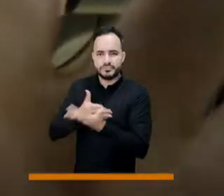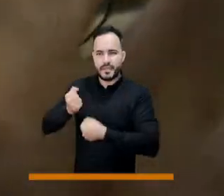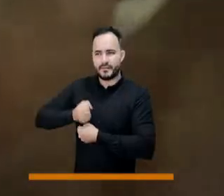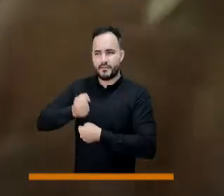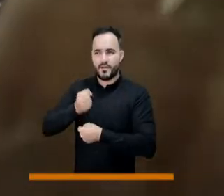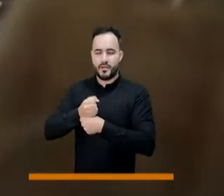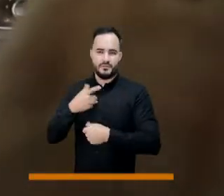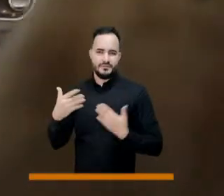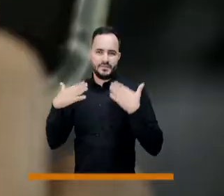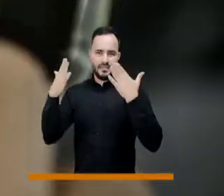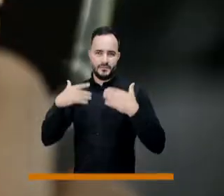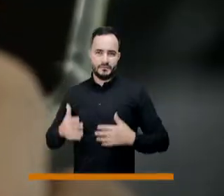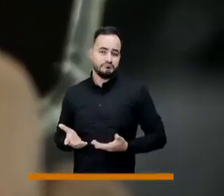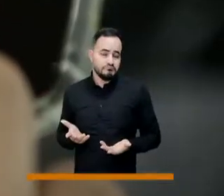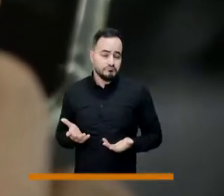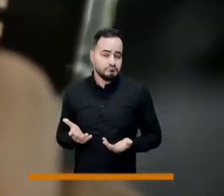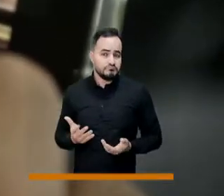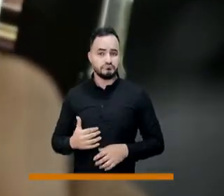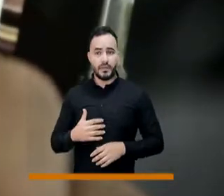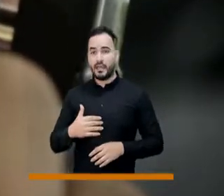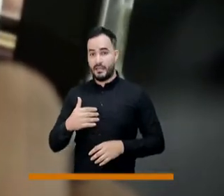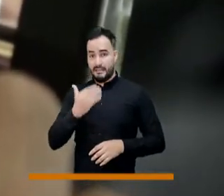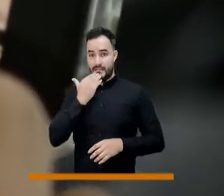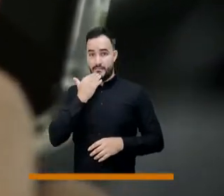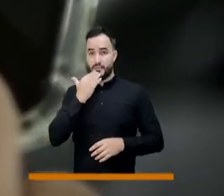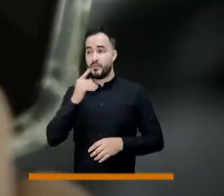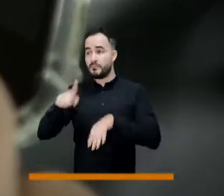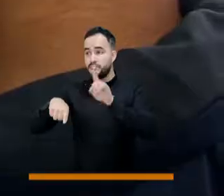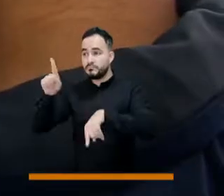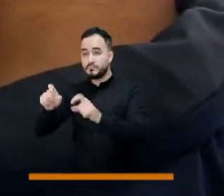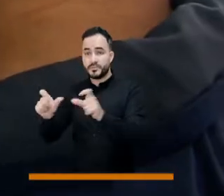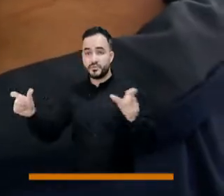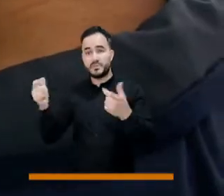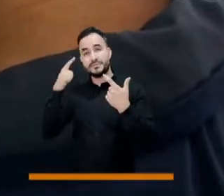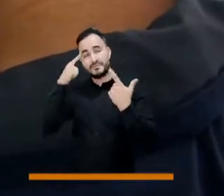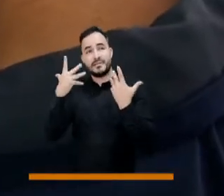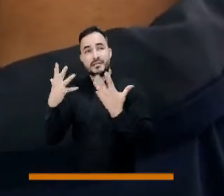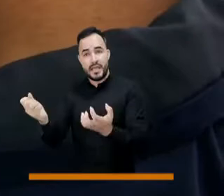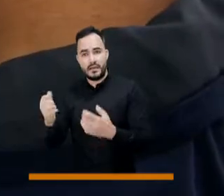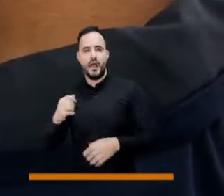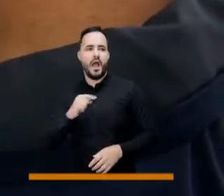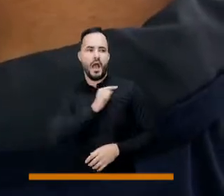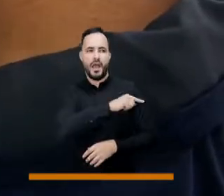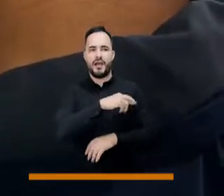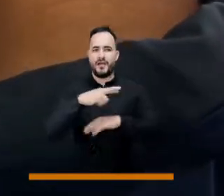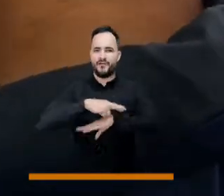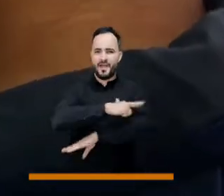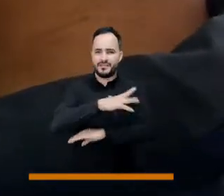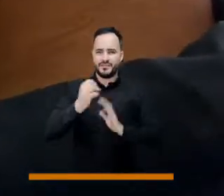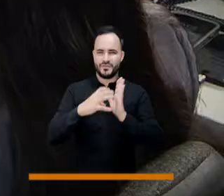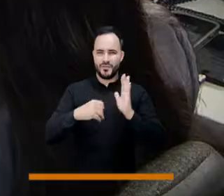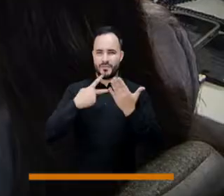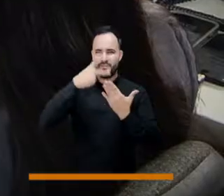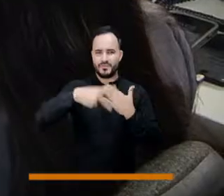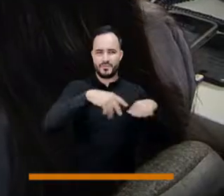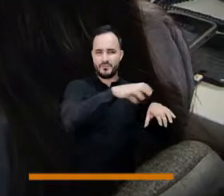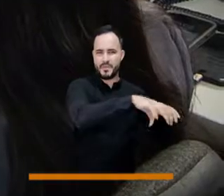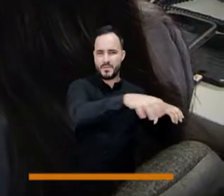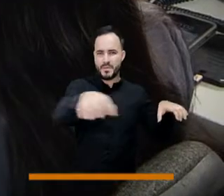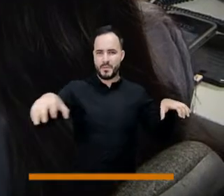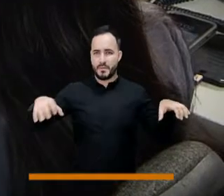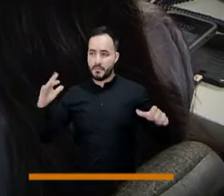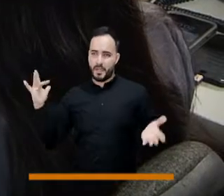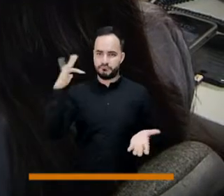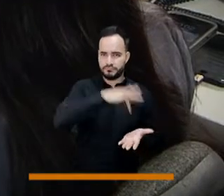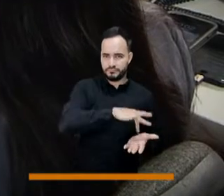que grupos de personas, digamos, se trasladen a los centros del Valle del Software donde encontrarán coworking. El mínimo vital